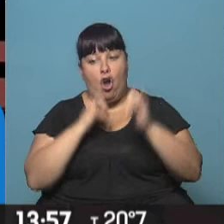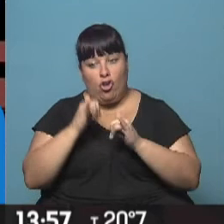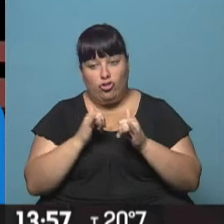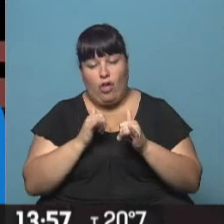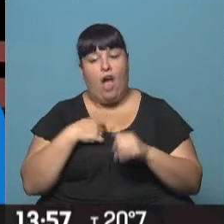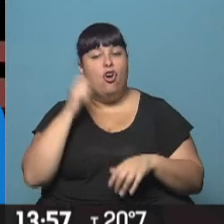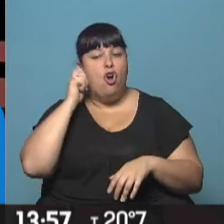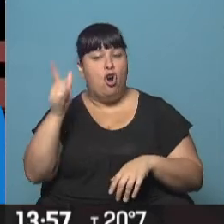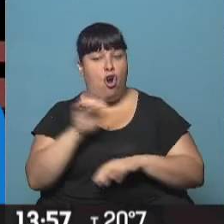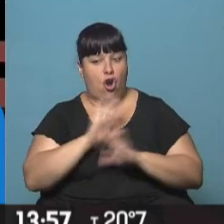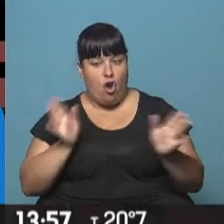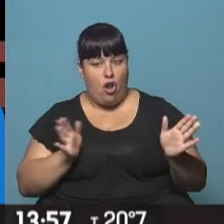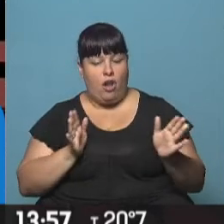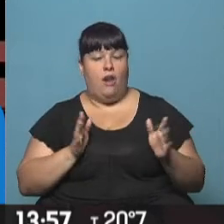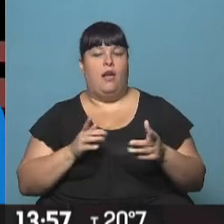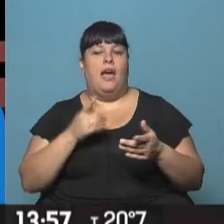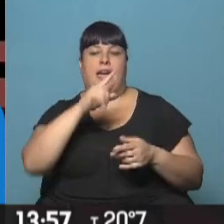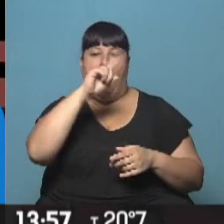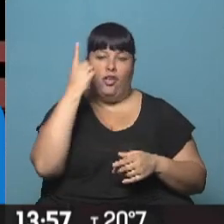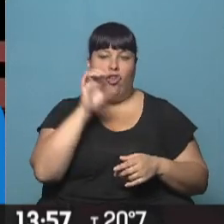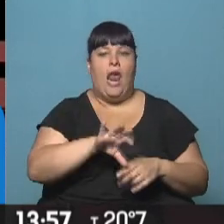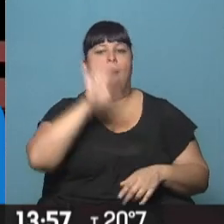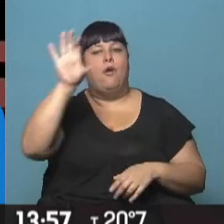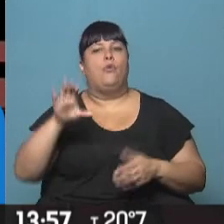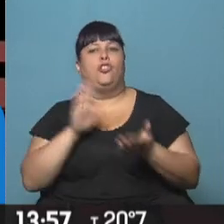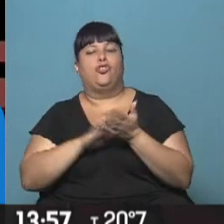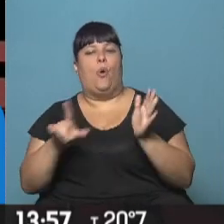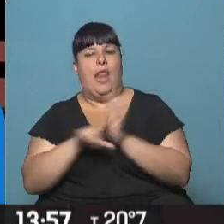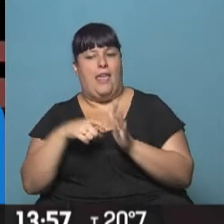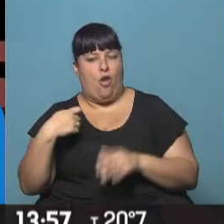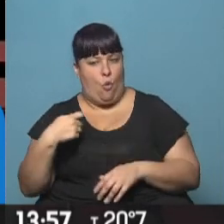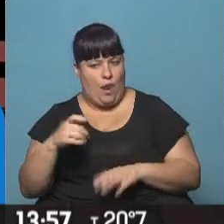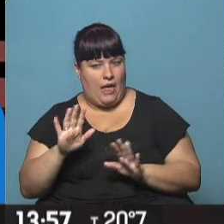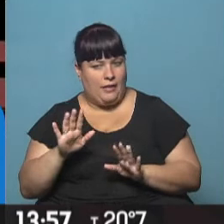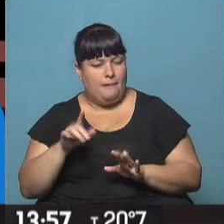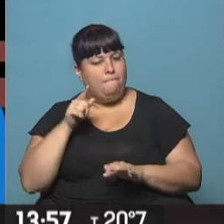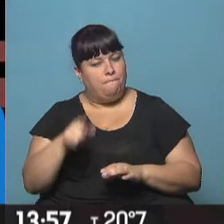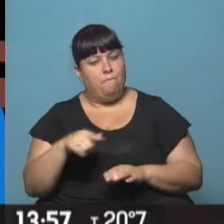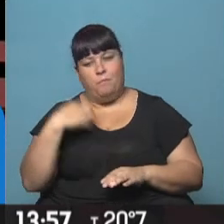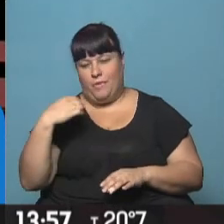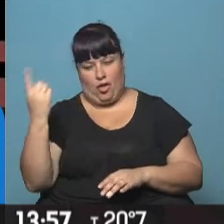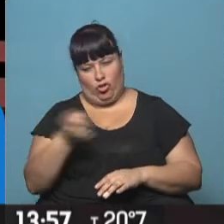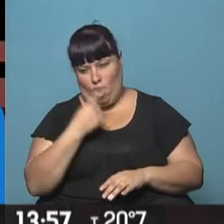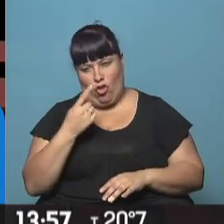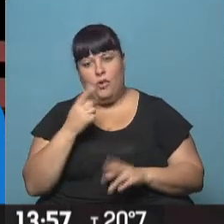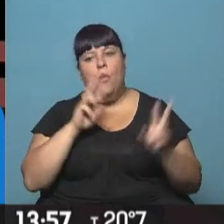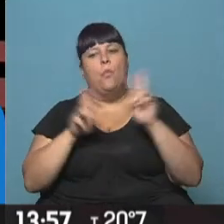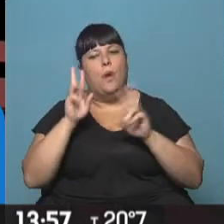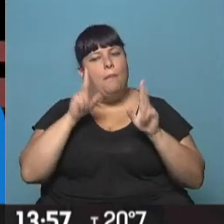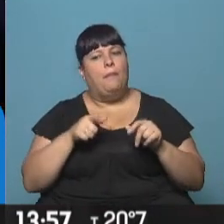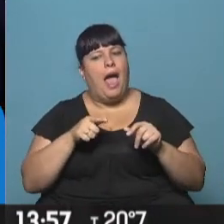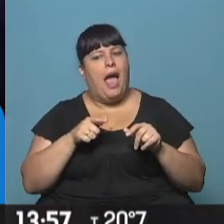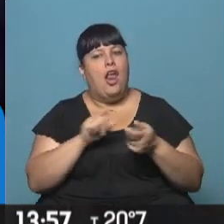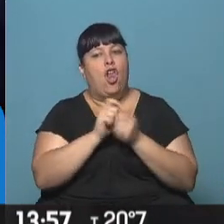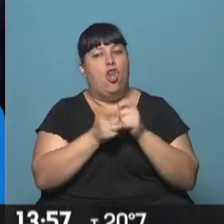lo que hemos llegado de acuerdo entre la Nación y las provincias respecto al régimen previsional, porque esto lo van a tener todos, es impulsar, dadas